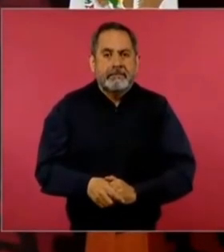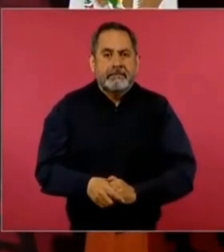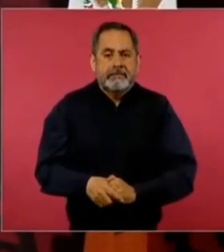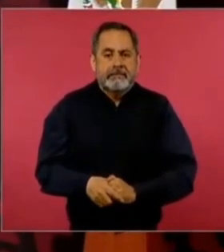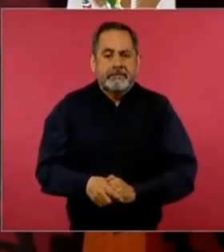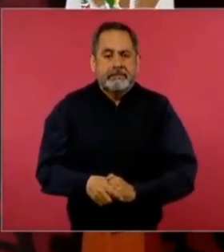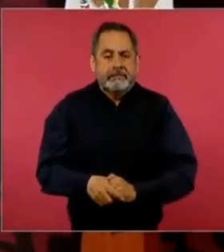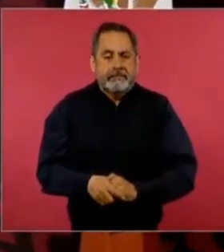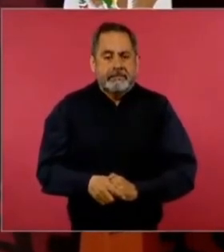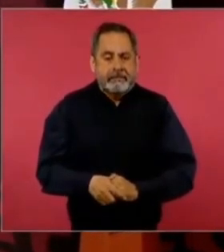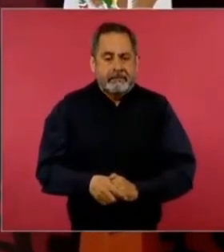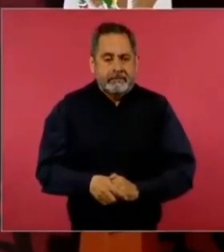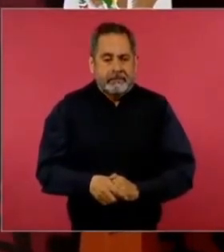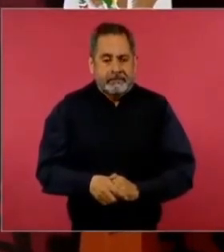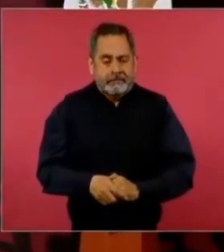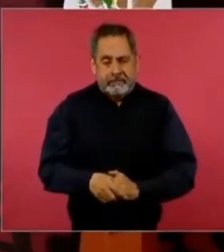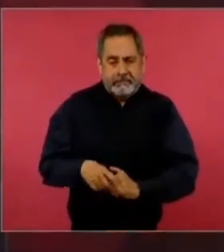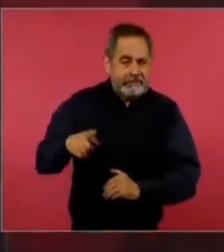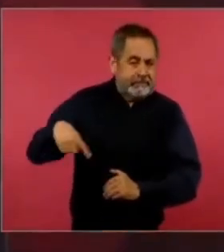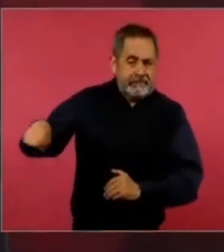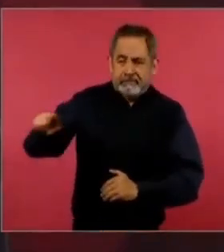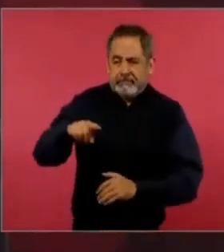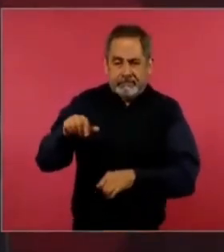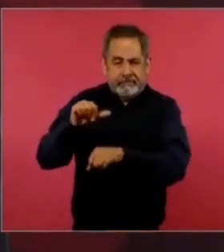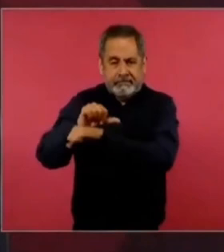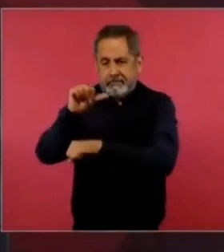más baja que en México.